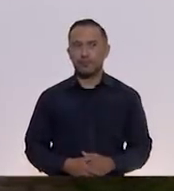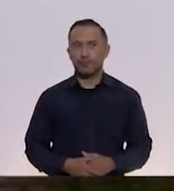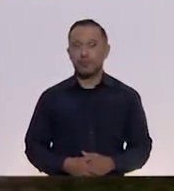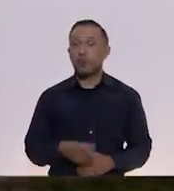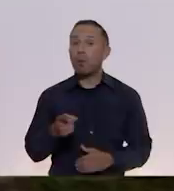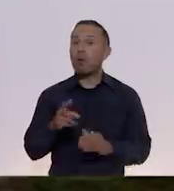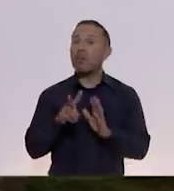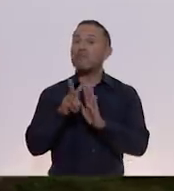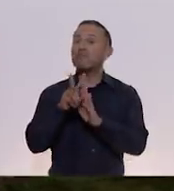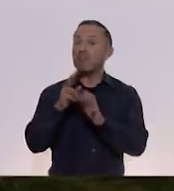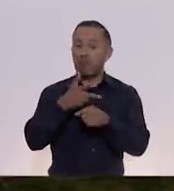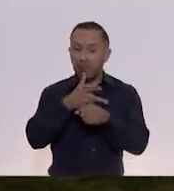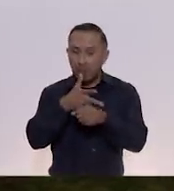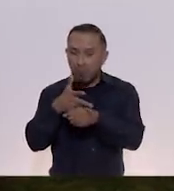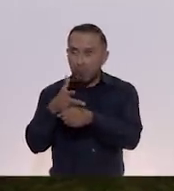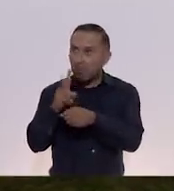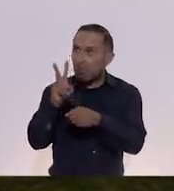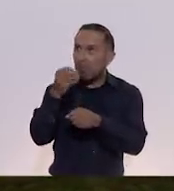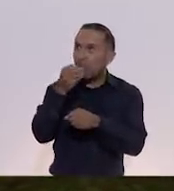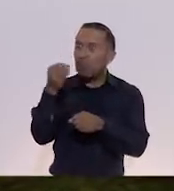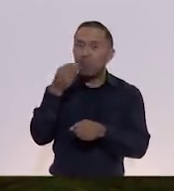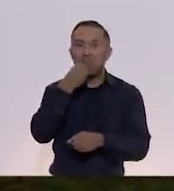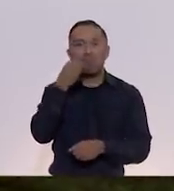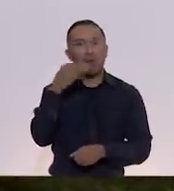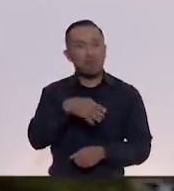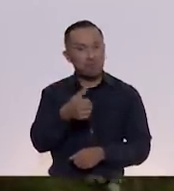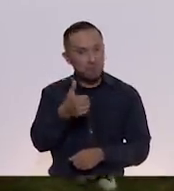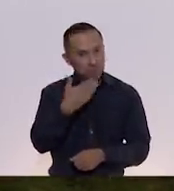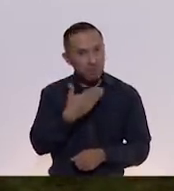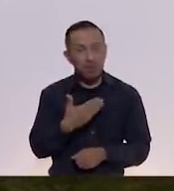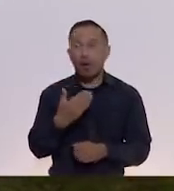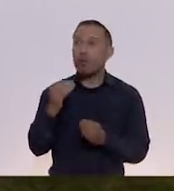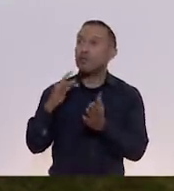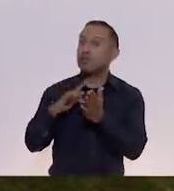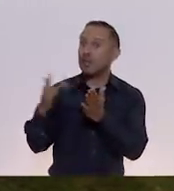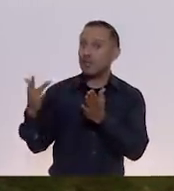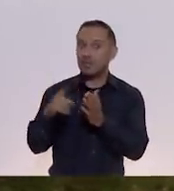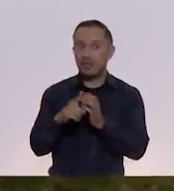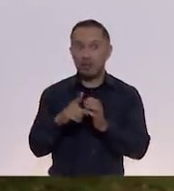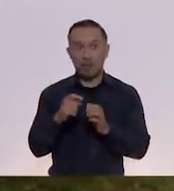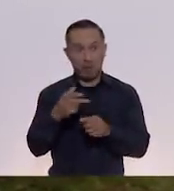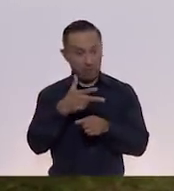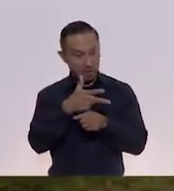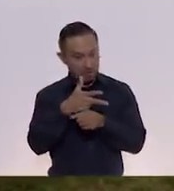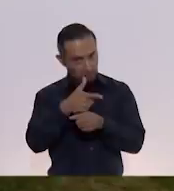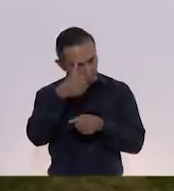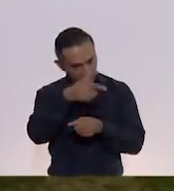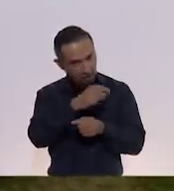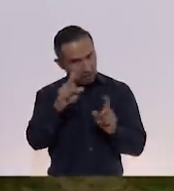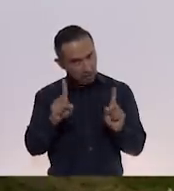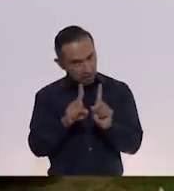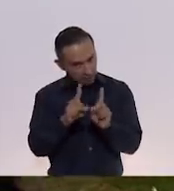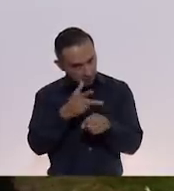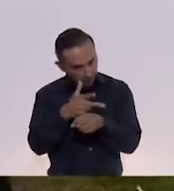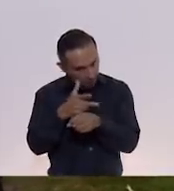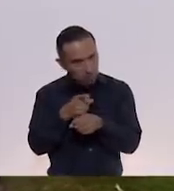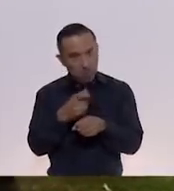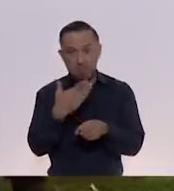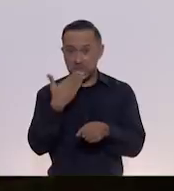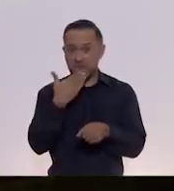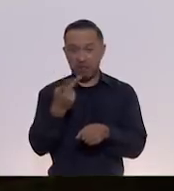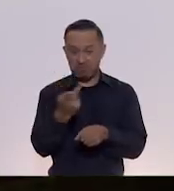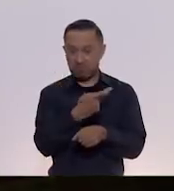Bien el video. Ay, muchas gracias. El asistente le halla bien a la cámara. Los he estado viendo y hacen muy buen